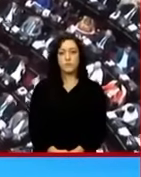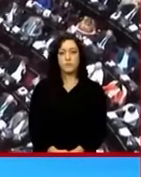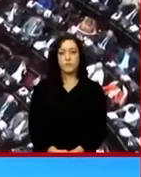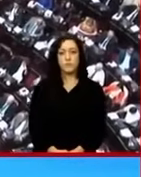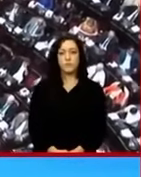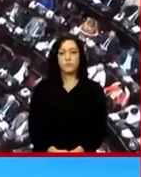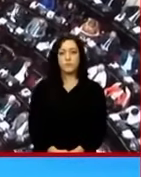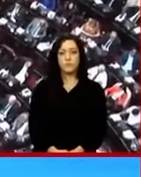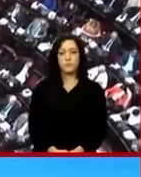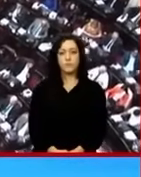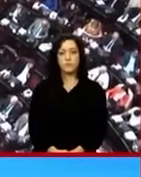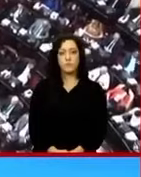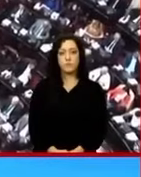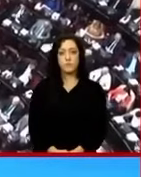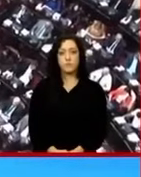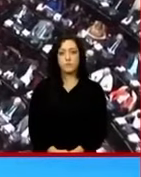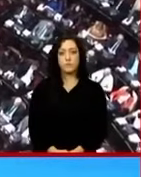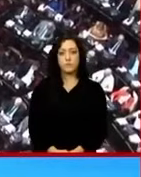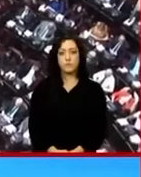corre, tiene un Harley,